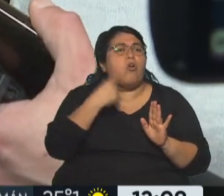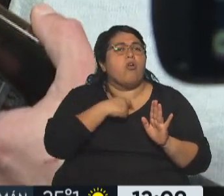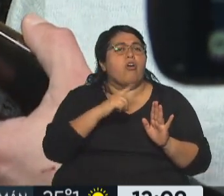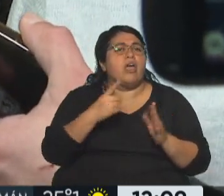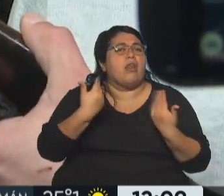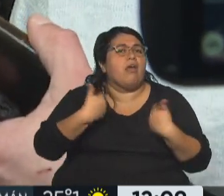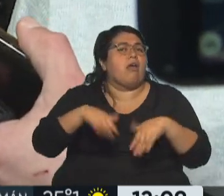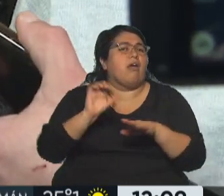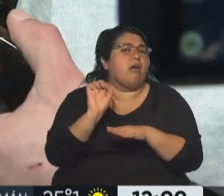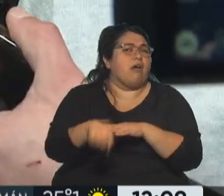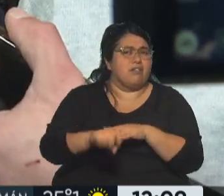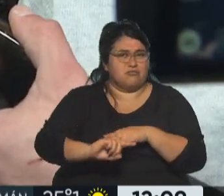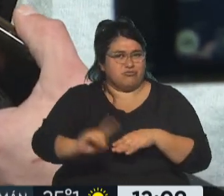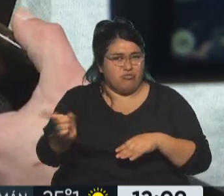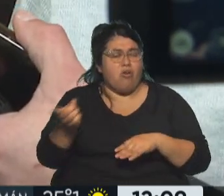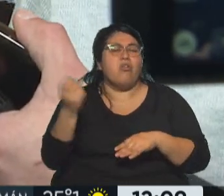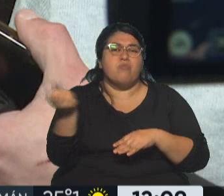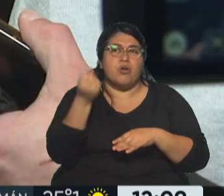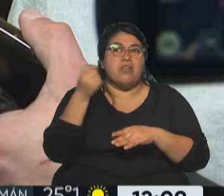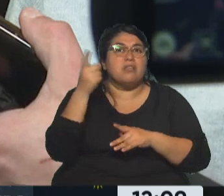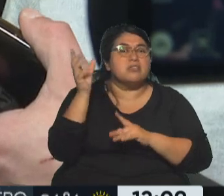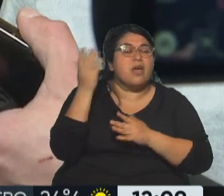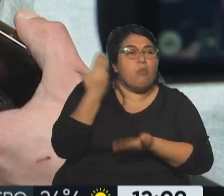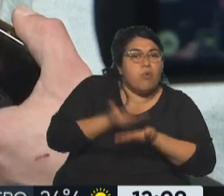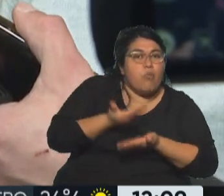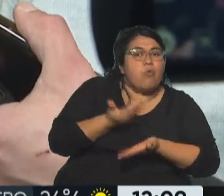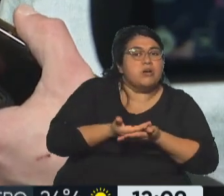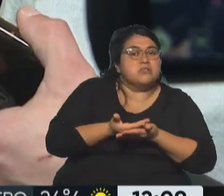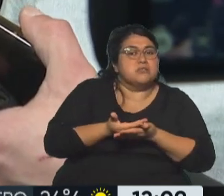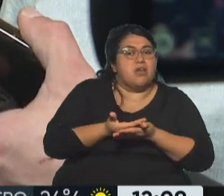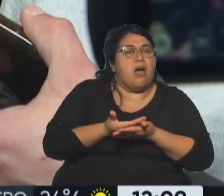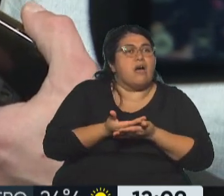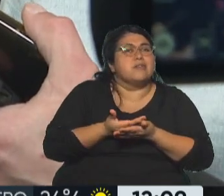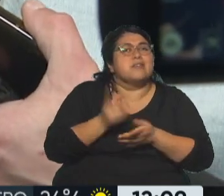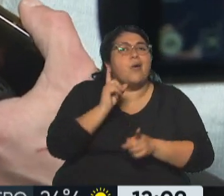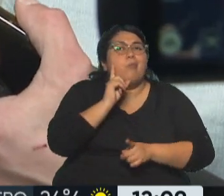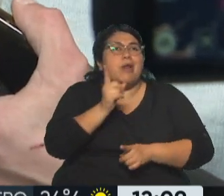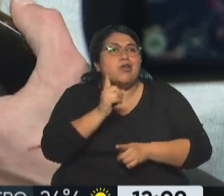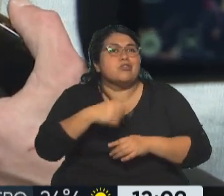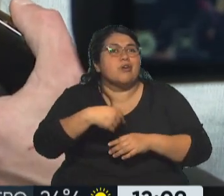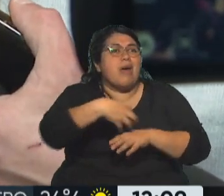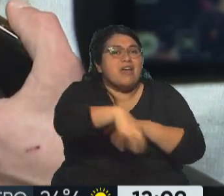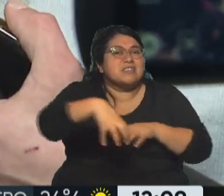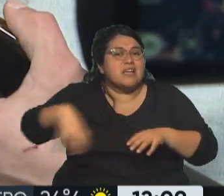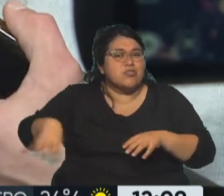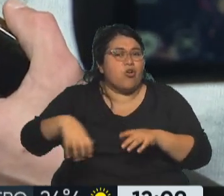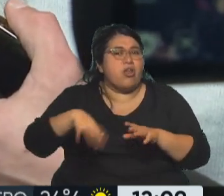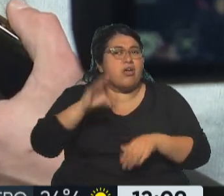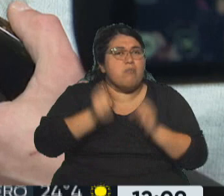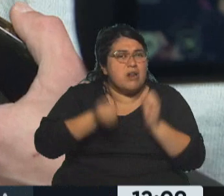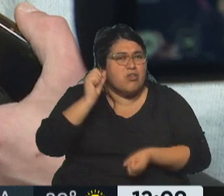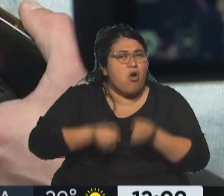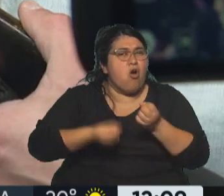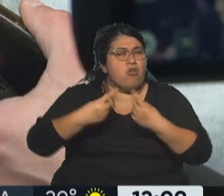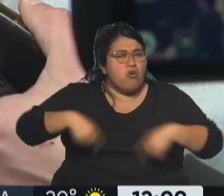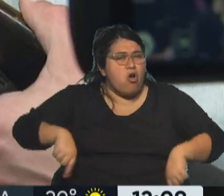dejar que las políticas que intentan imponer sea perjudiciales para los sectores trabajadores